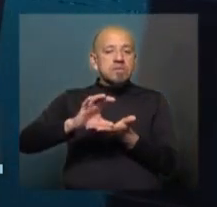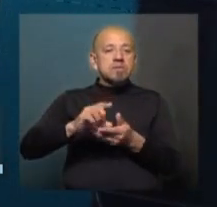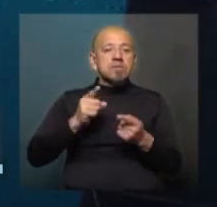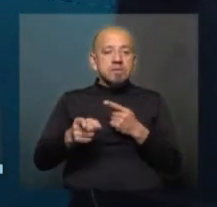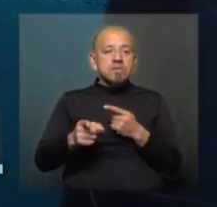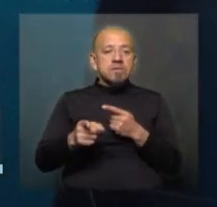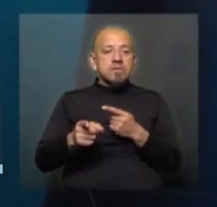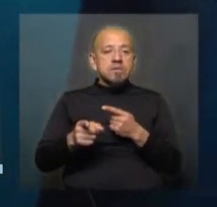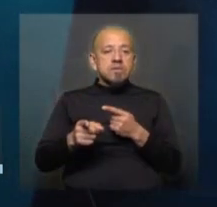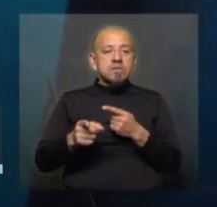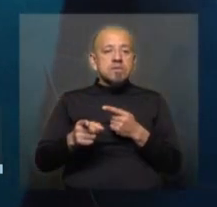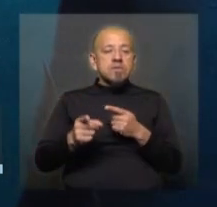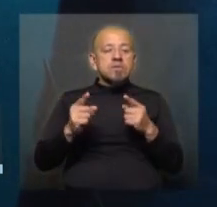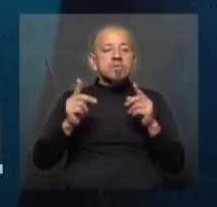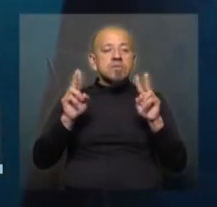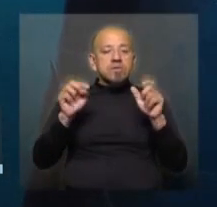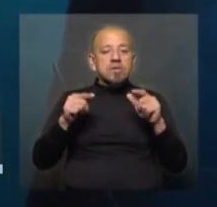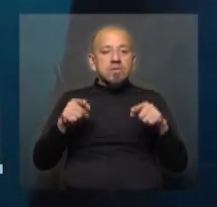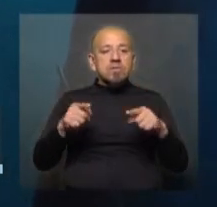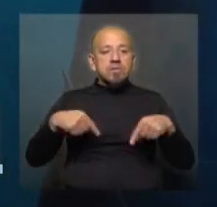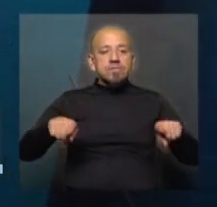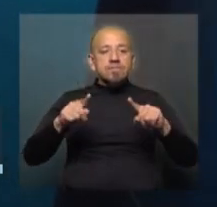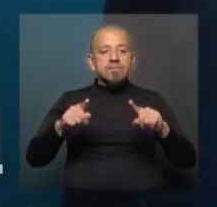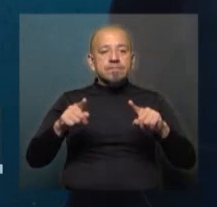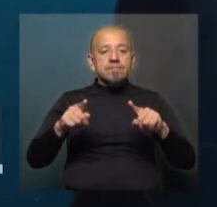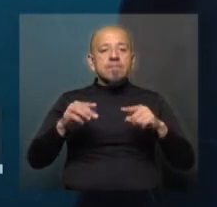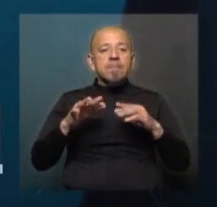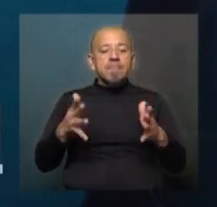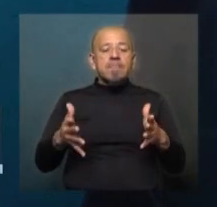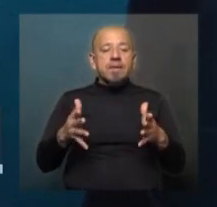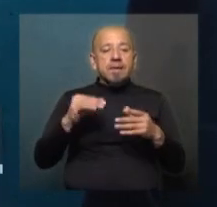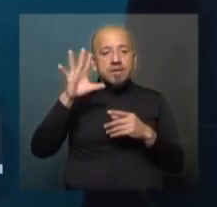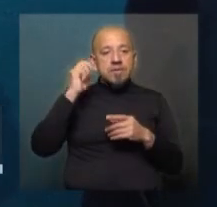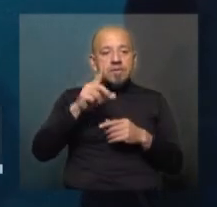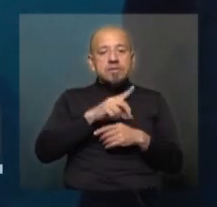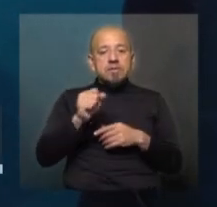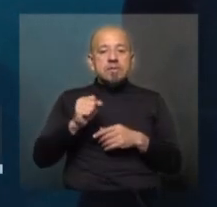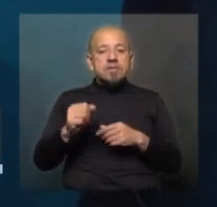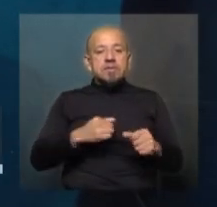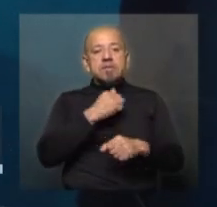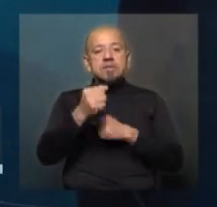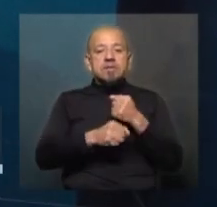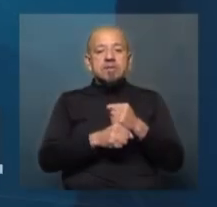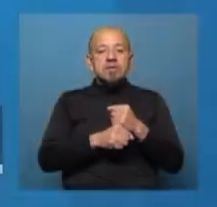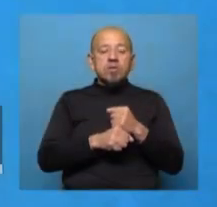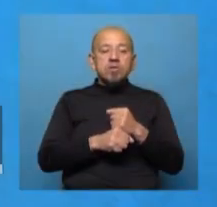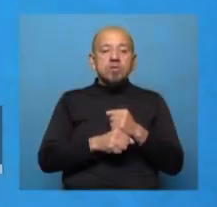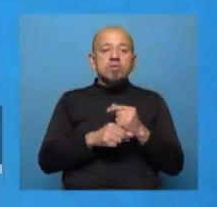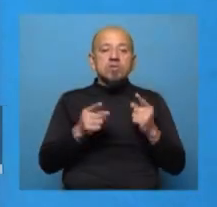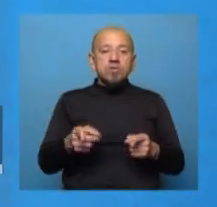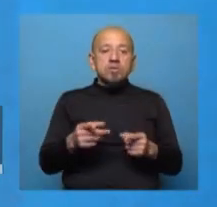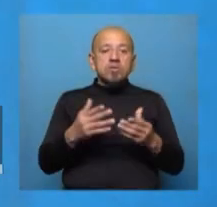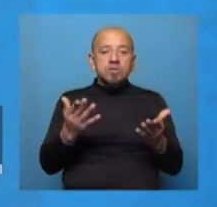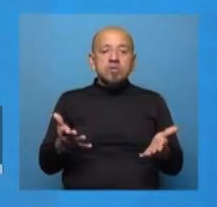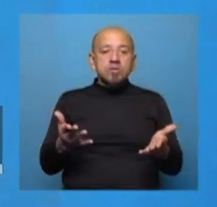gran evento deportivo y sobre todo en uno como este que recuerda 100 años con toda esta carga de